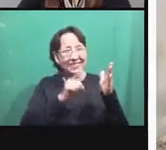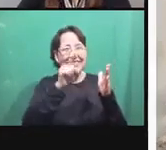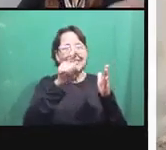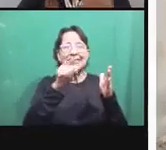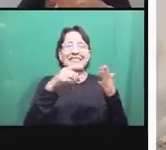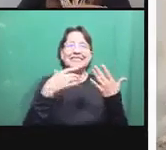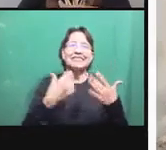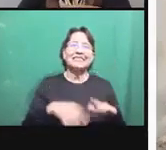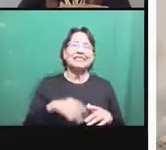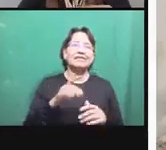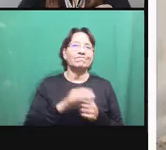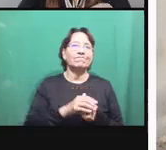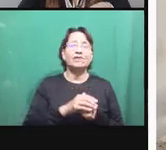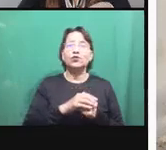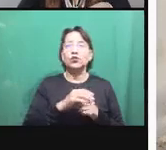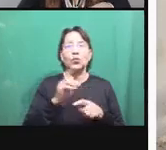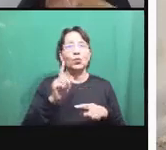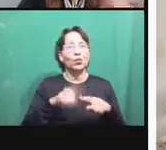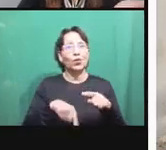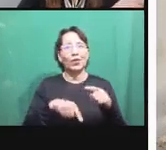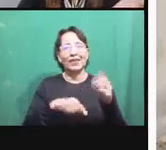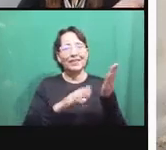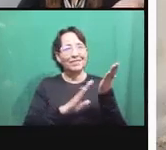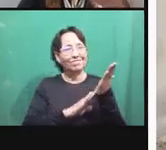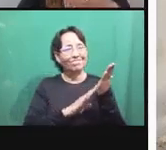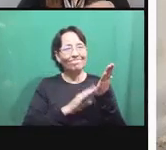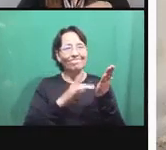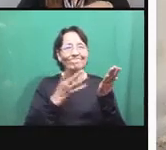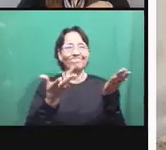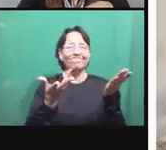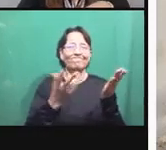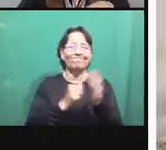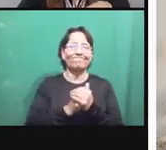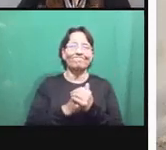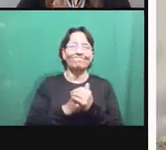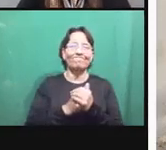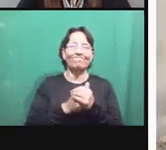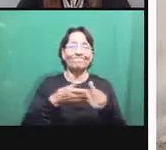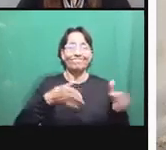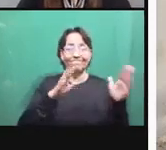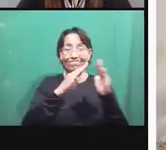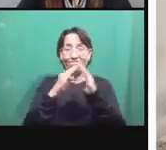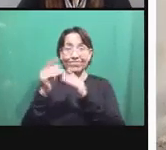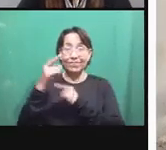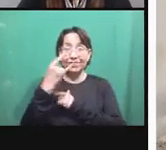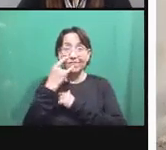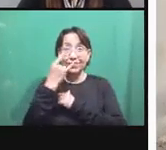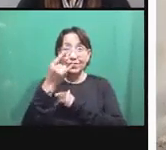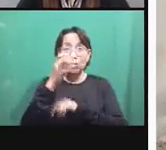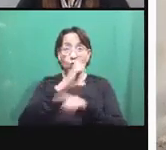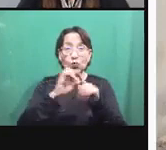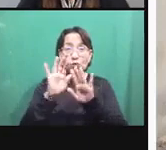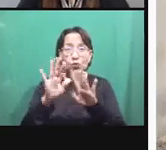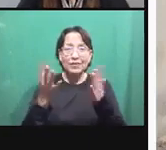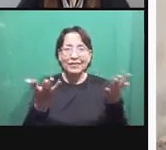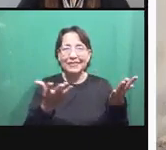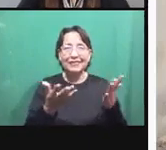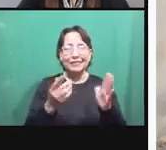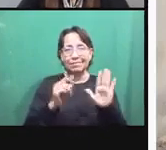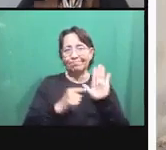pues también son irreparables para estos bienes de interés cultural. Entonces, pues dejo un poco